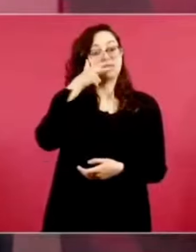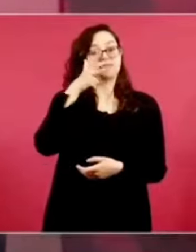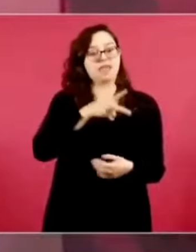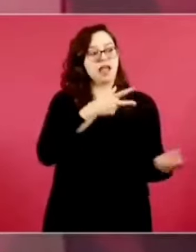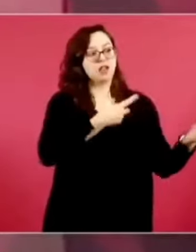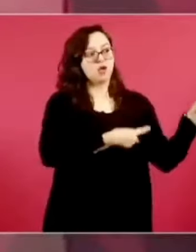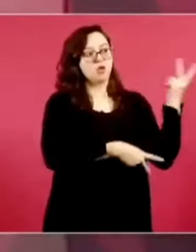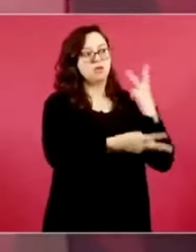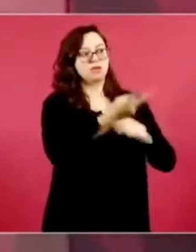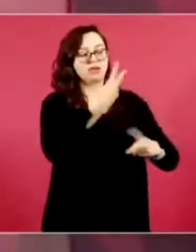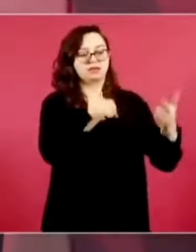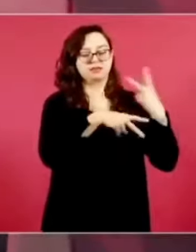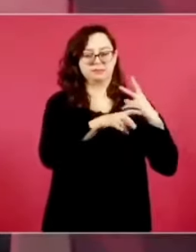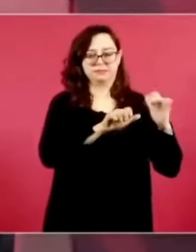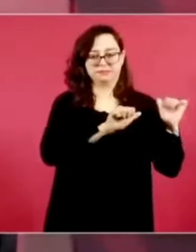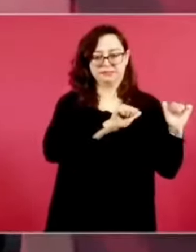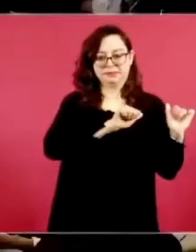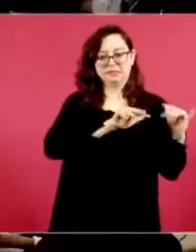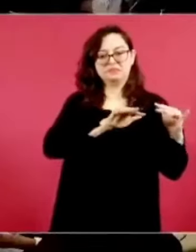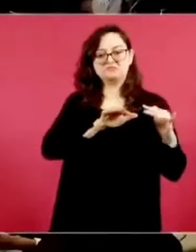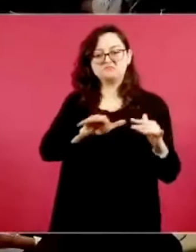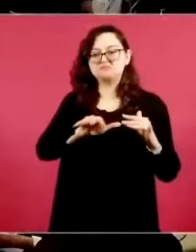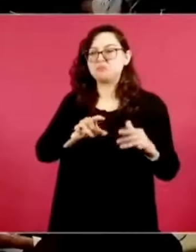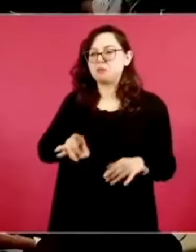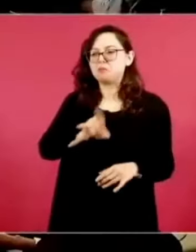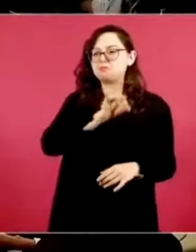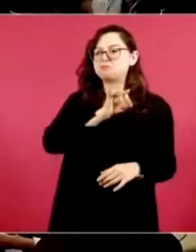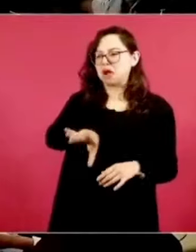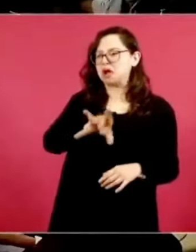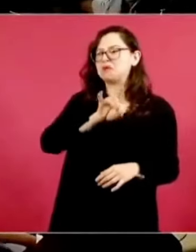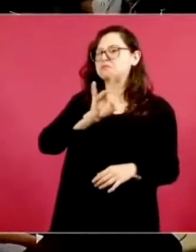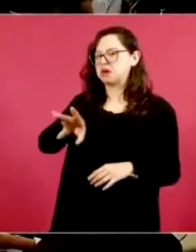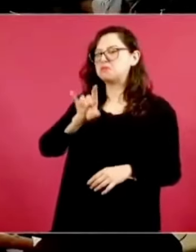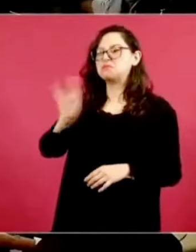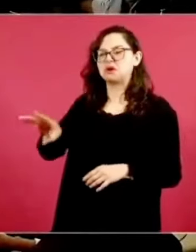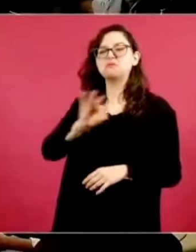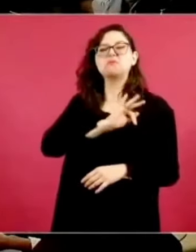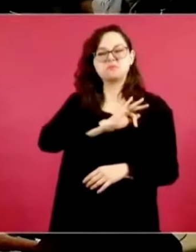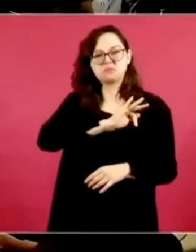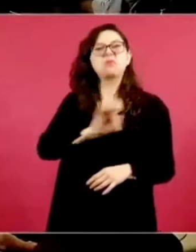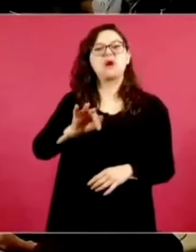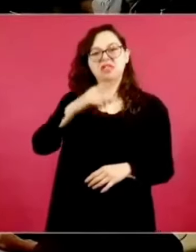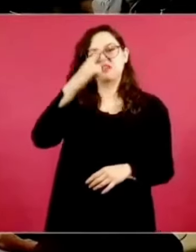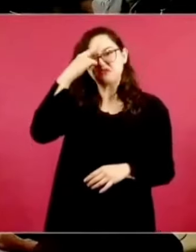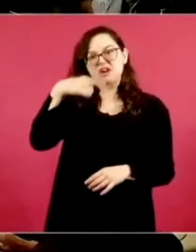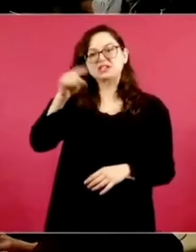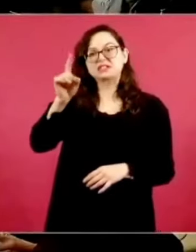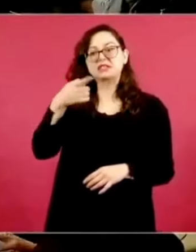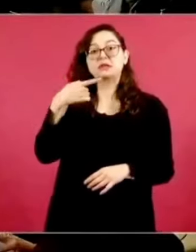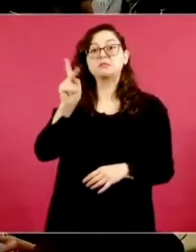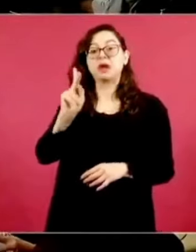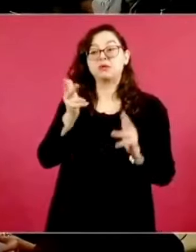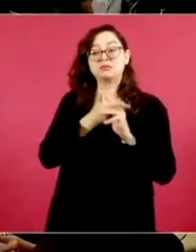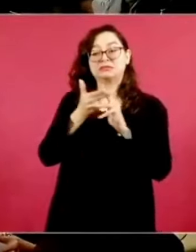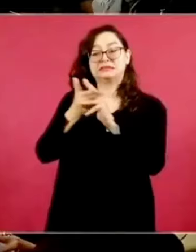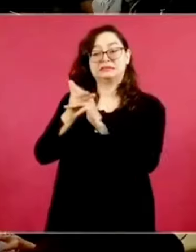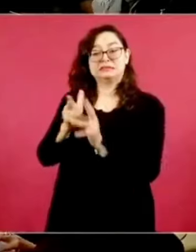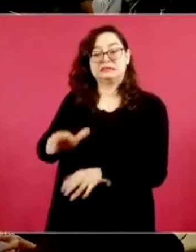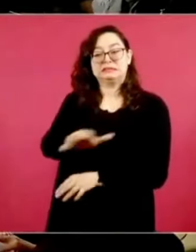y pensar de que podían tomar la Ciudad de México, pero que iban a haber muchos muertos,